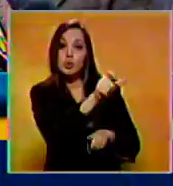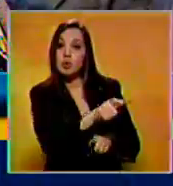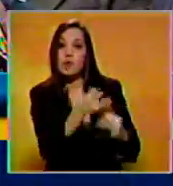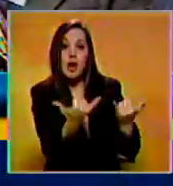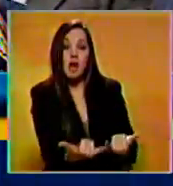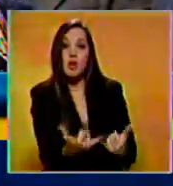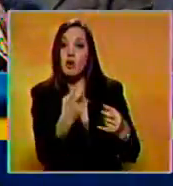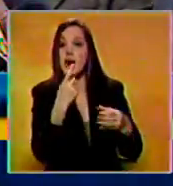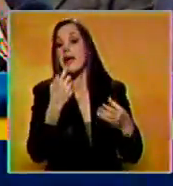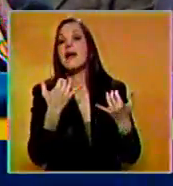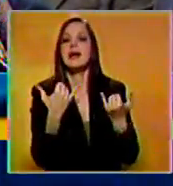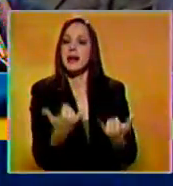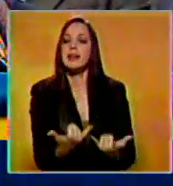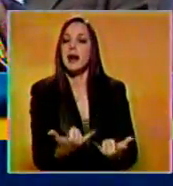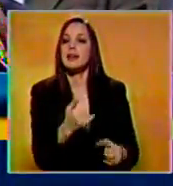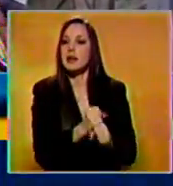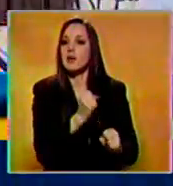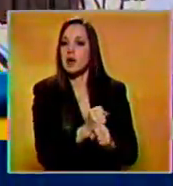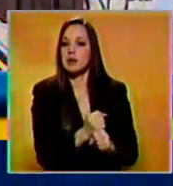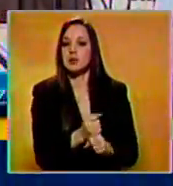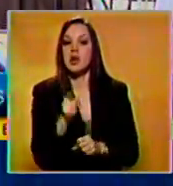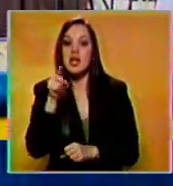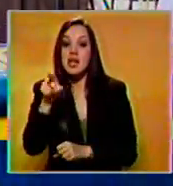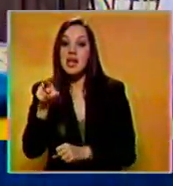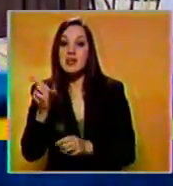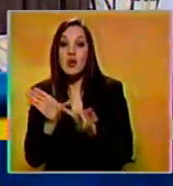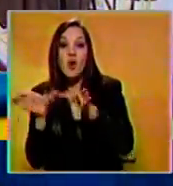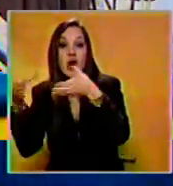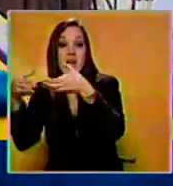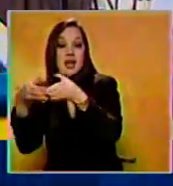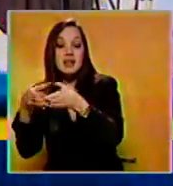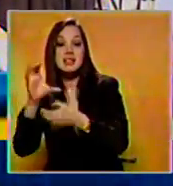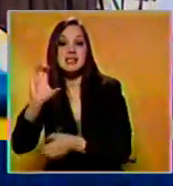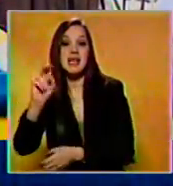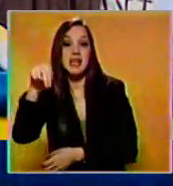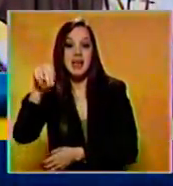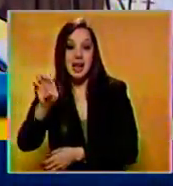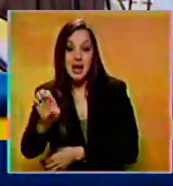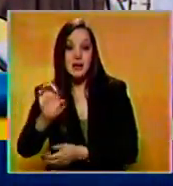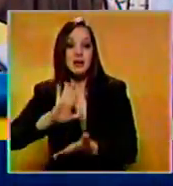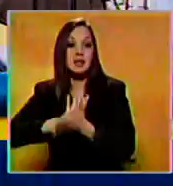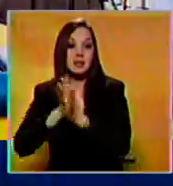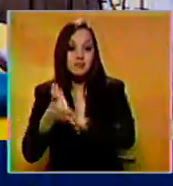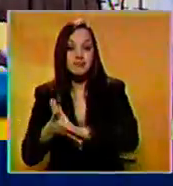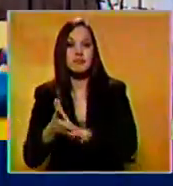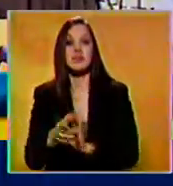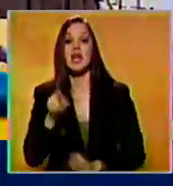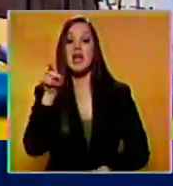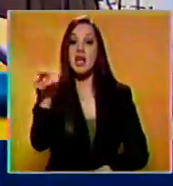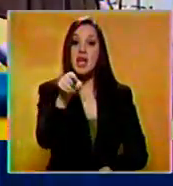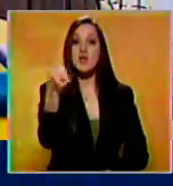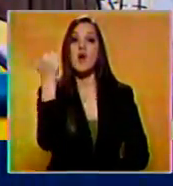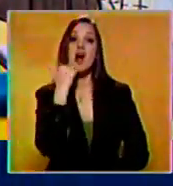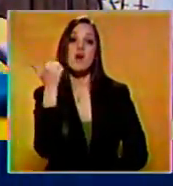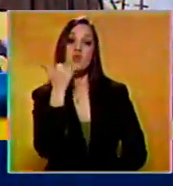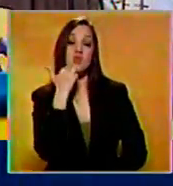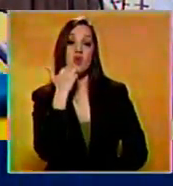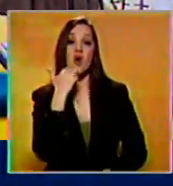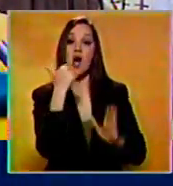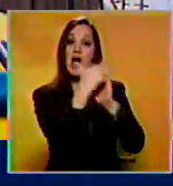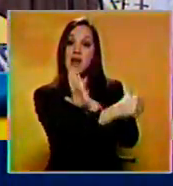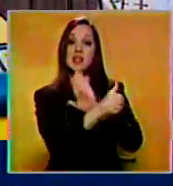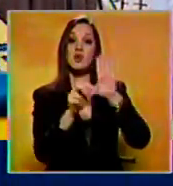activos. Eso fue eliminado por el Consejo. El Consejo Nacional Electoral, como patrono, violentó el artículo 89 de